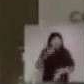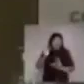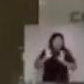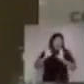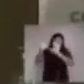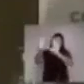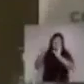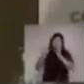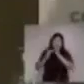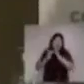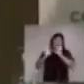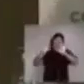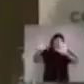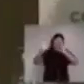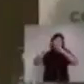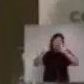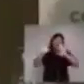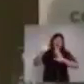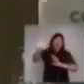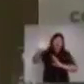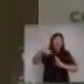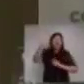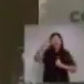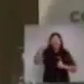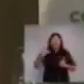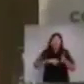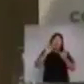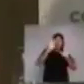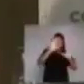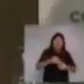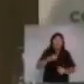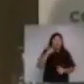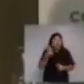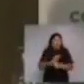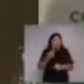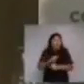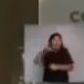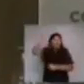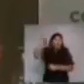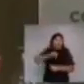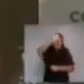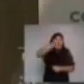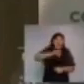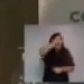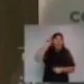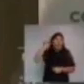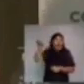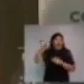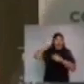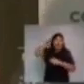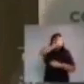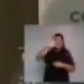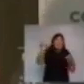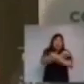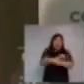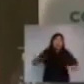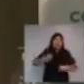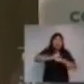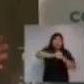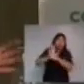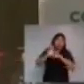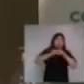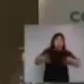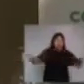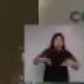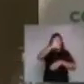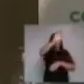familia y nos contagien a todos. Entonces la cortamos. Pues no sé qué es lo que hacen algunos padres que